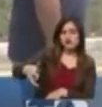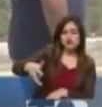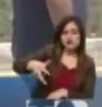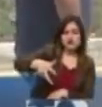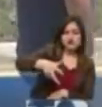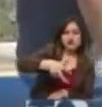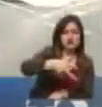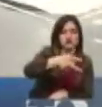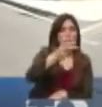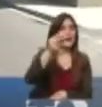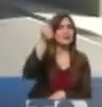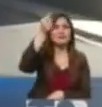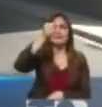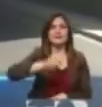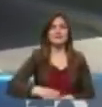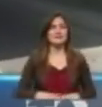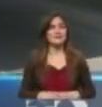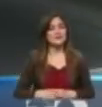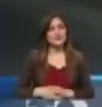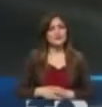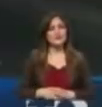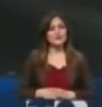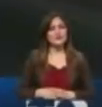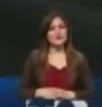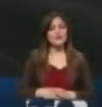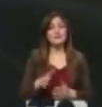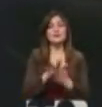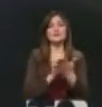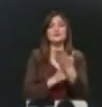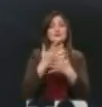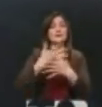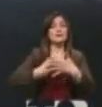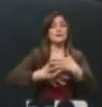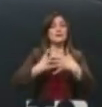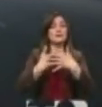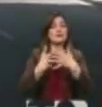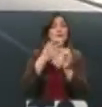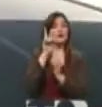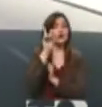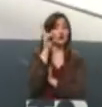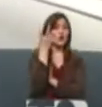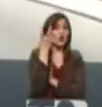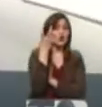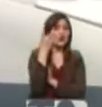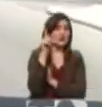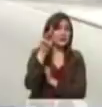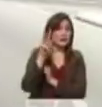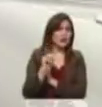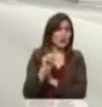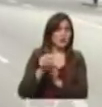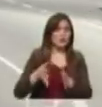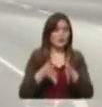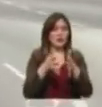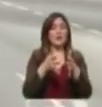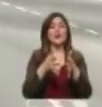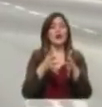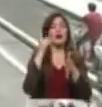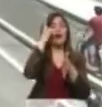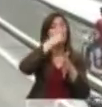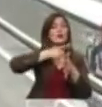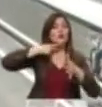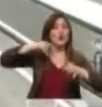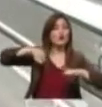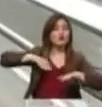destino de forma más rápida. El proyecto en total comprende 12 kilómetros de vía desde el intercambiador de